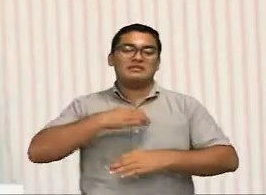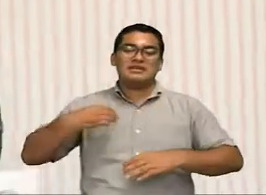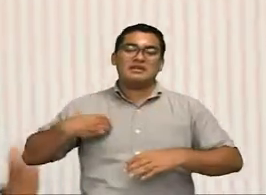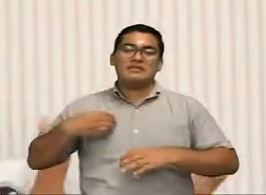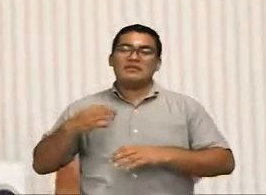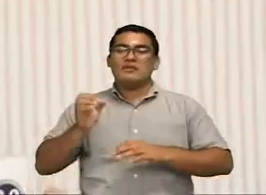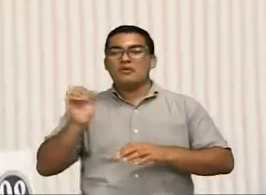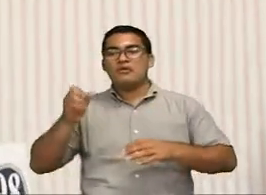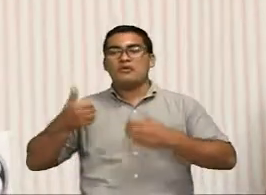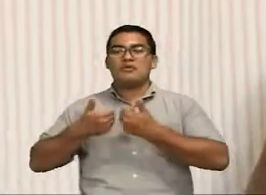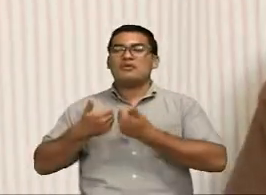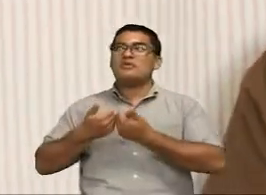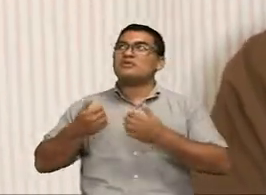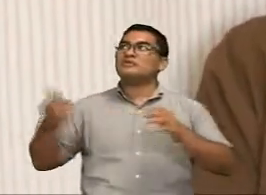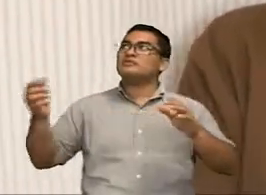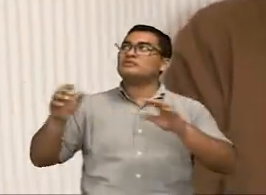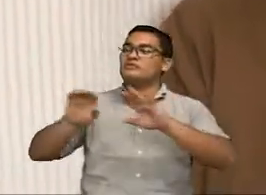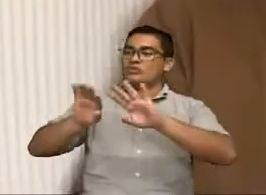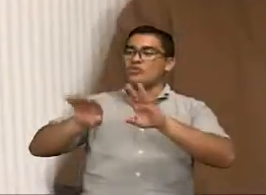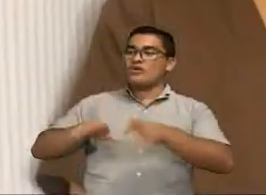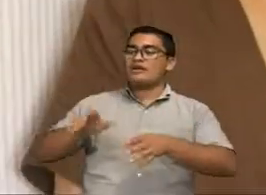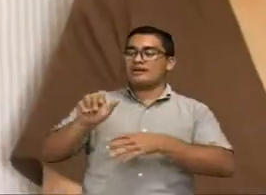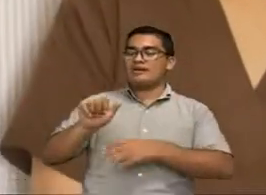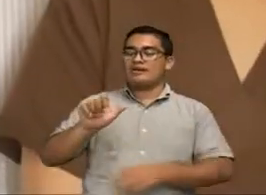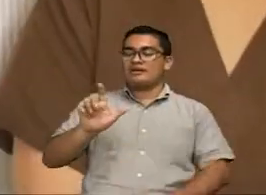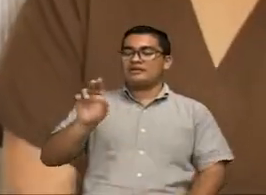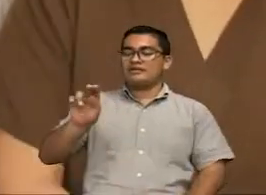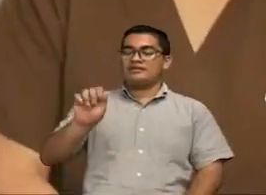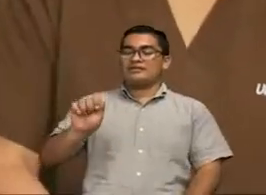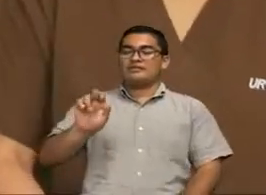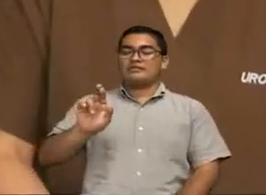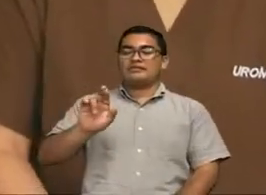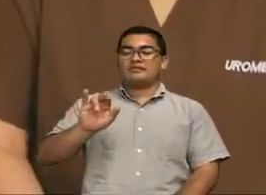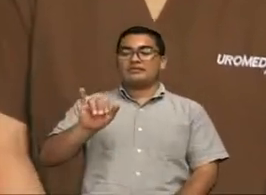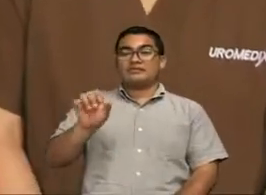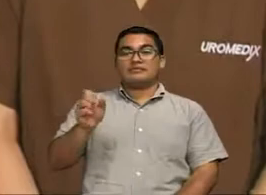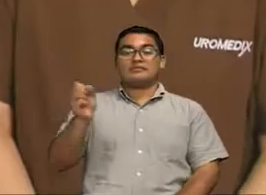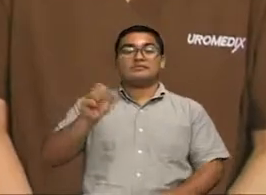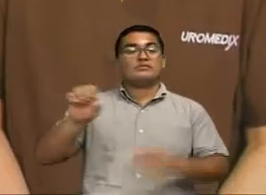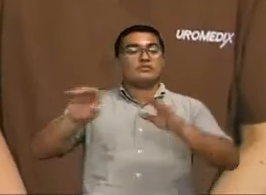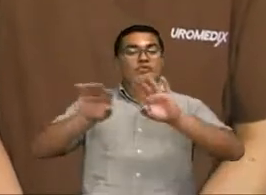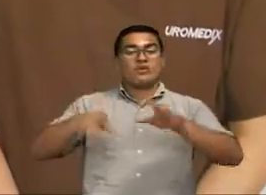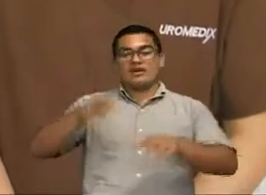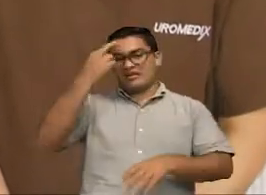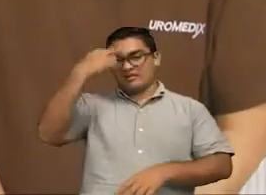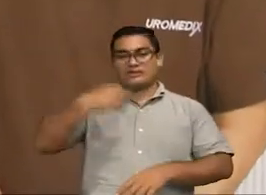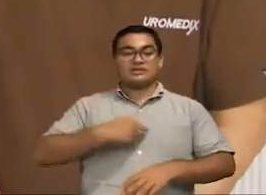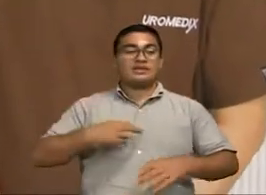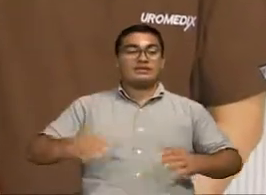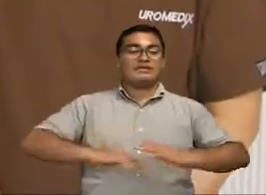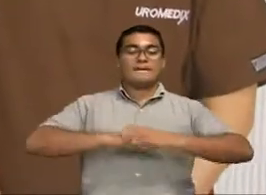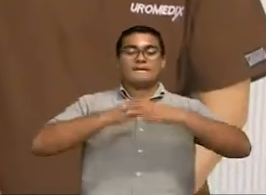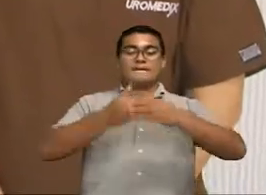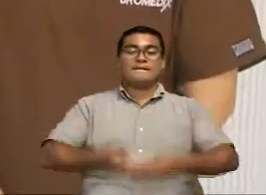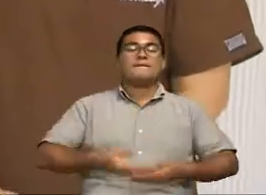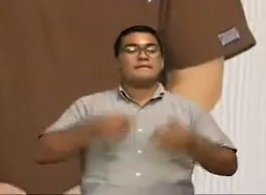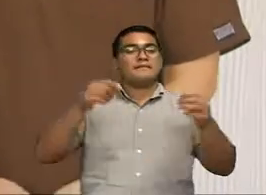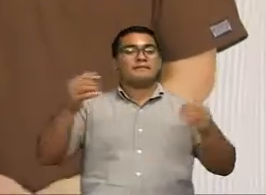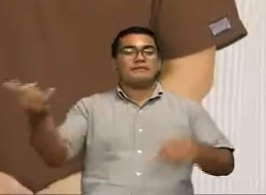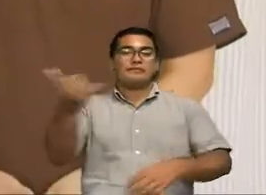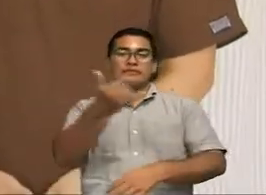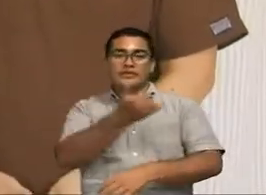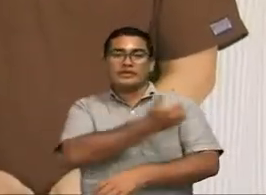doctora Almaíres Ortiz, quien es jefa de servicio de obstetricia de esta importante unidad de